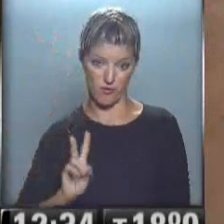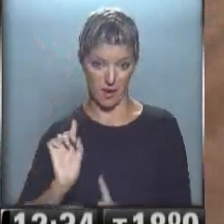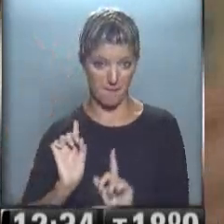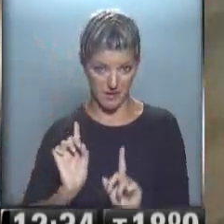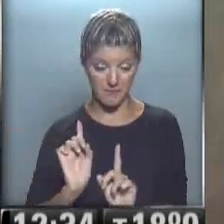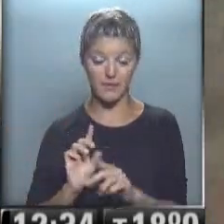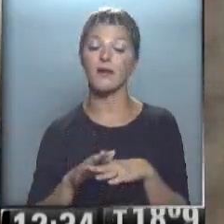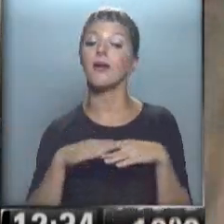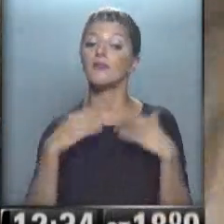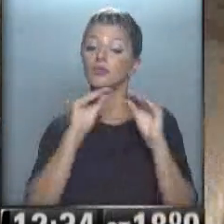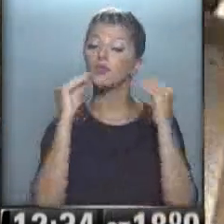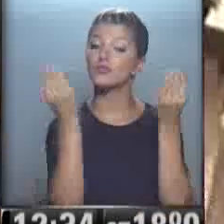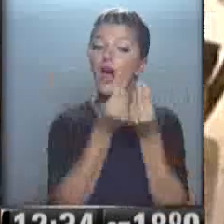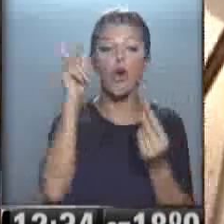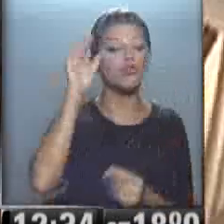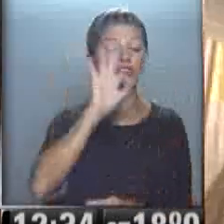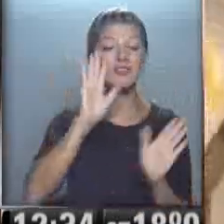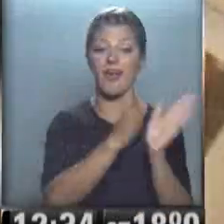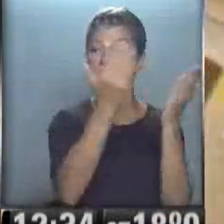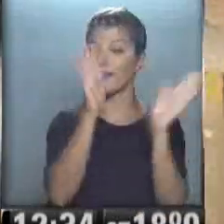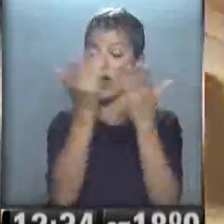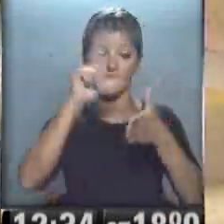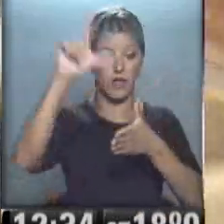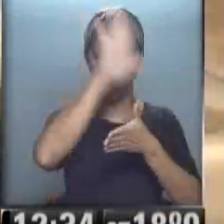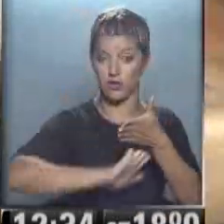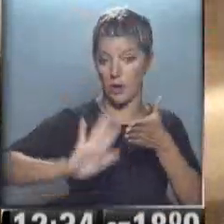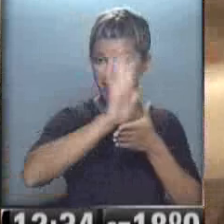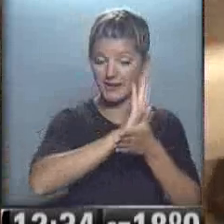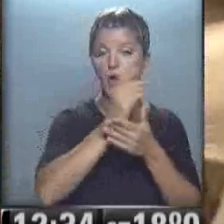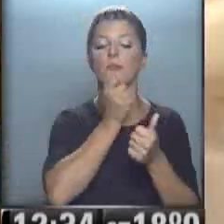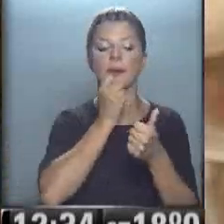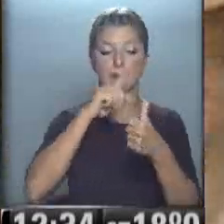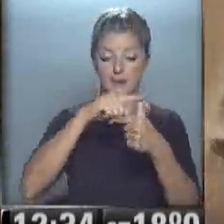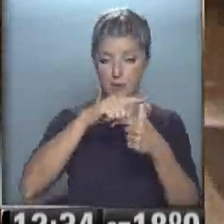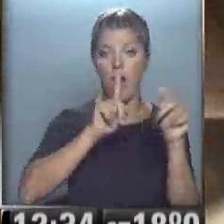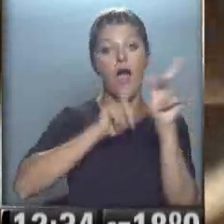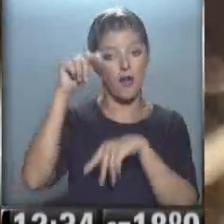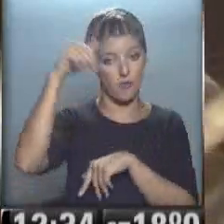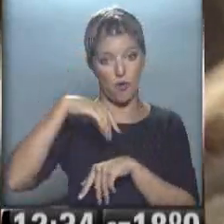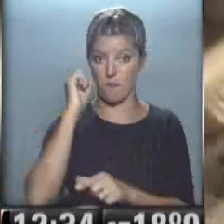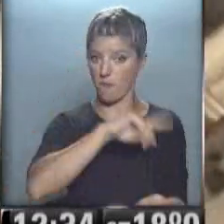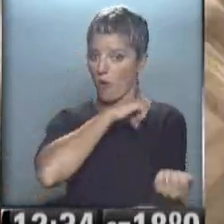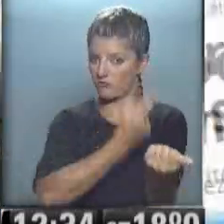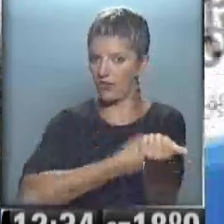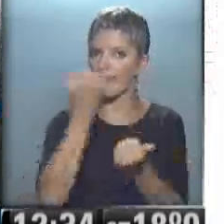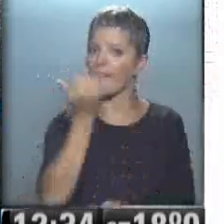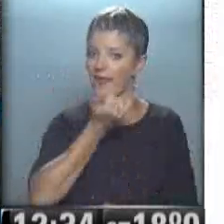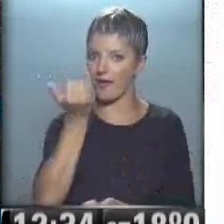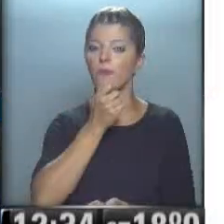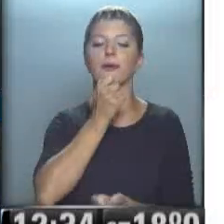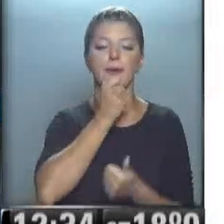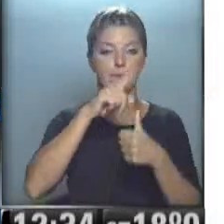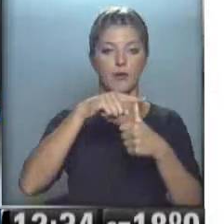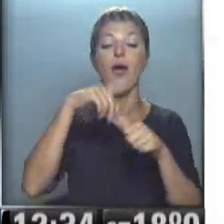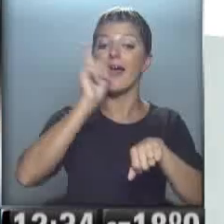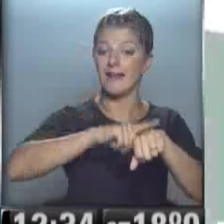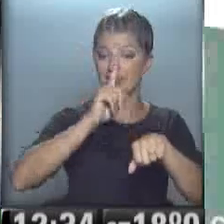en totalos latinoamericanos entre los que figuran algunos de los más importantes de la región como